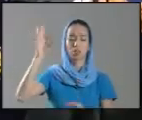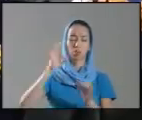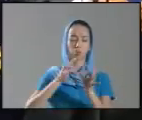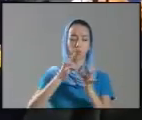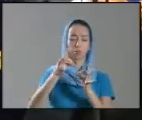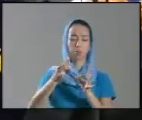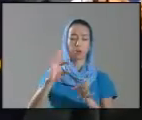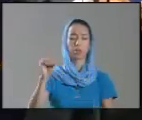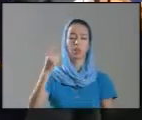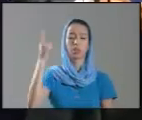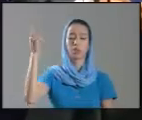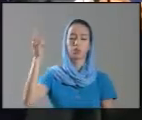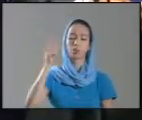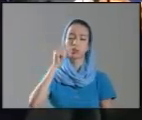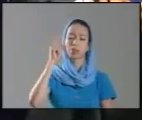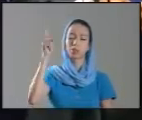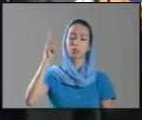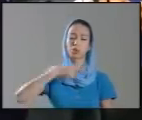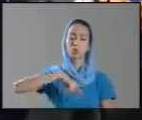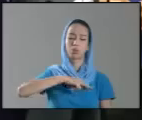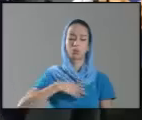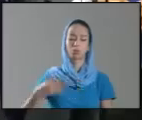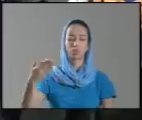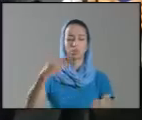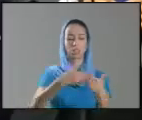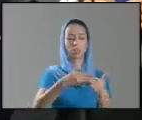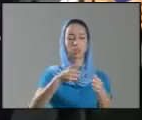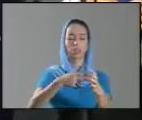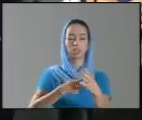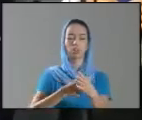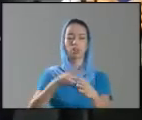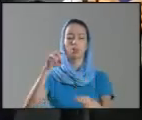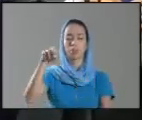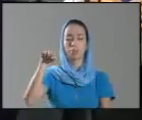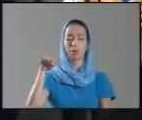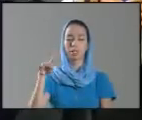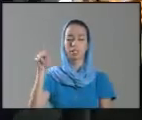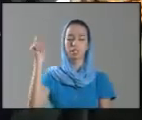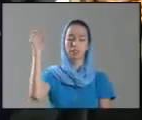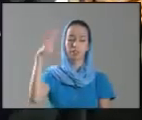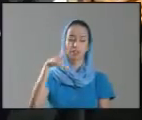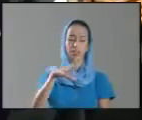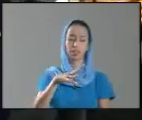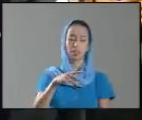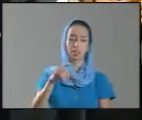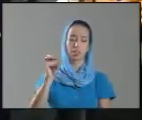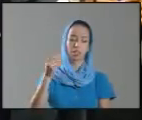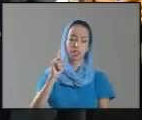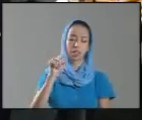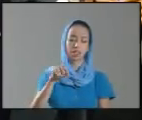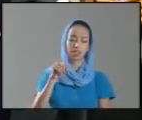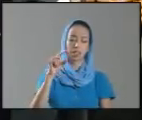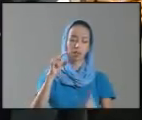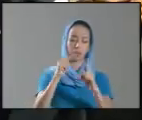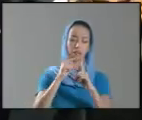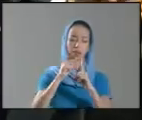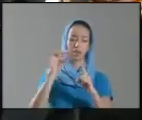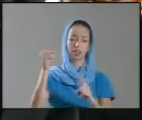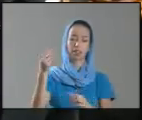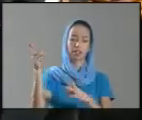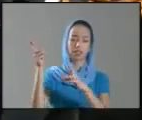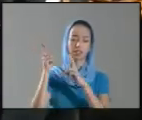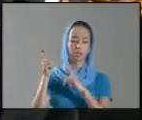Señor, en esta noche. Queremos, Padre, suplicarte que tú bendigas a tu pueblo, que tú, Señor, nos lleves